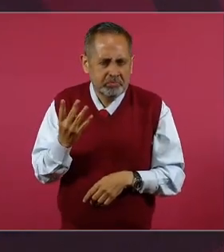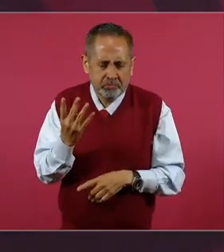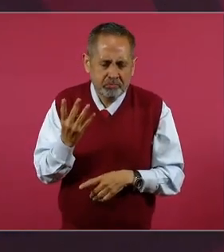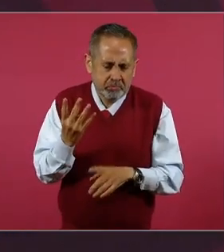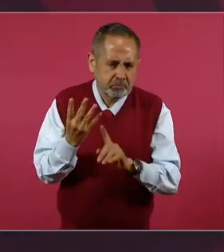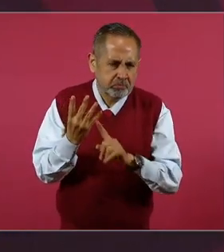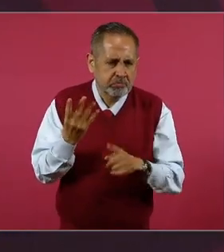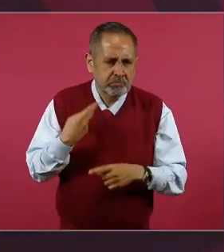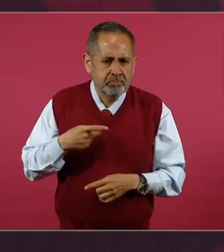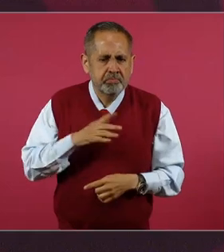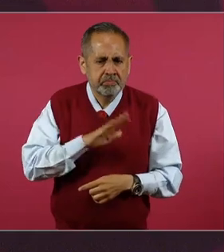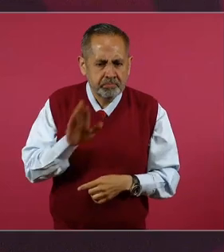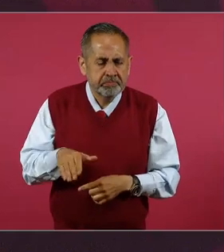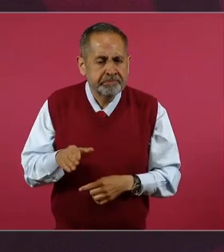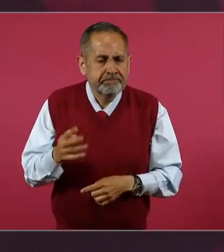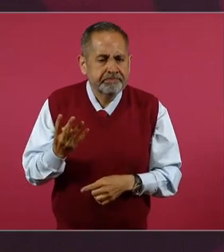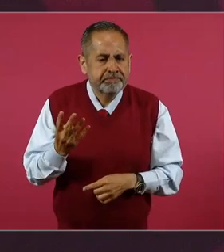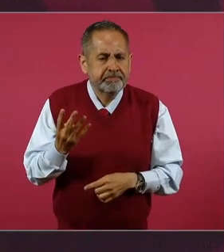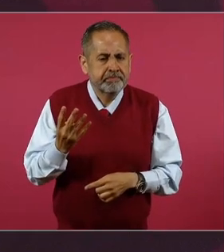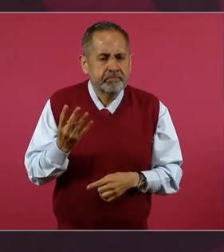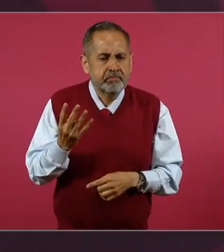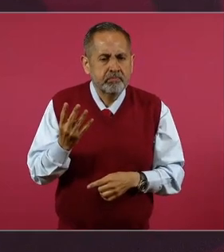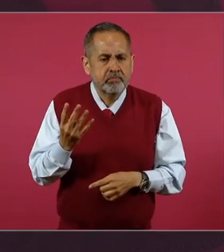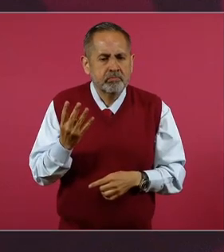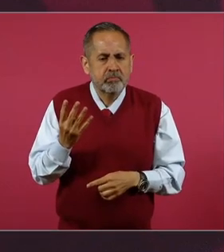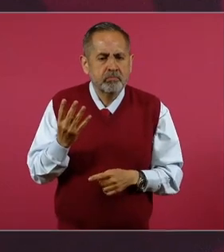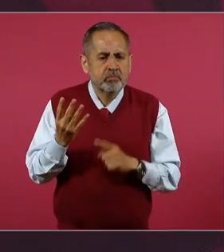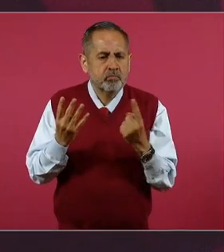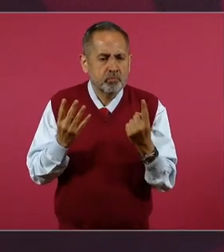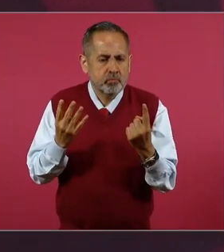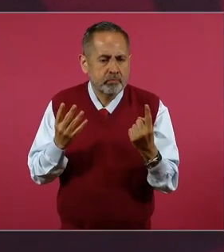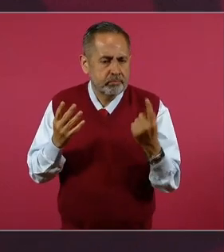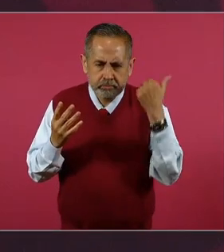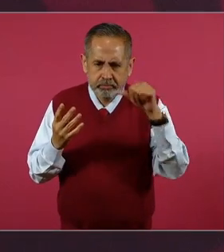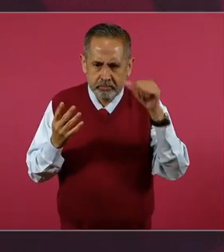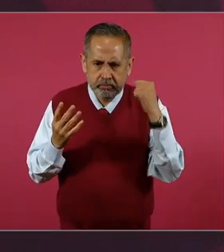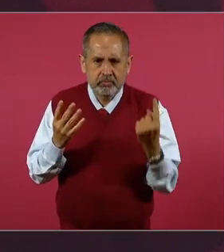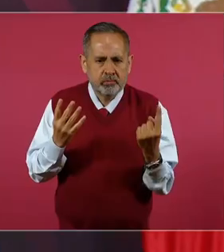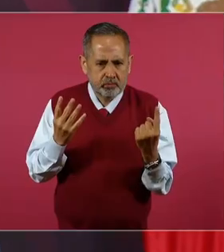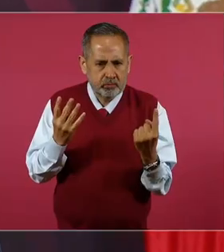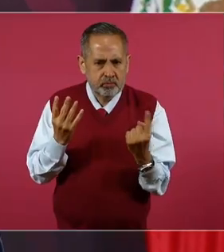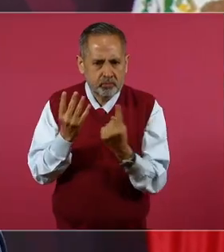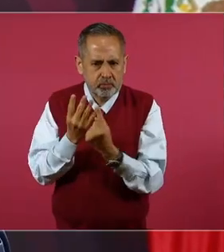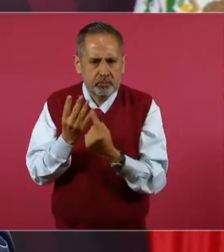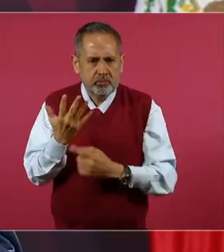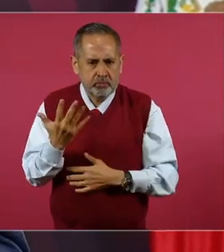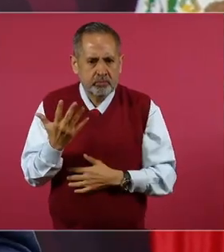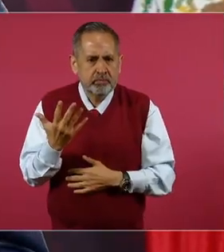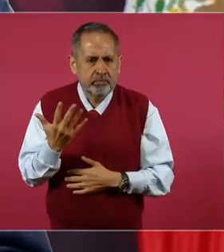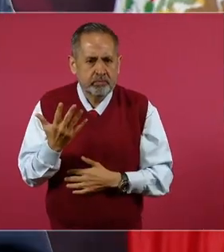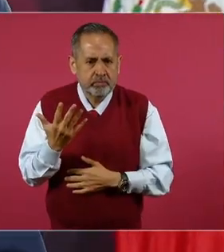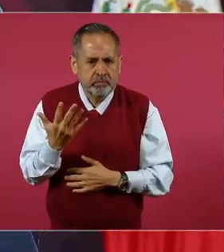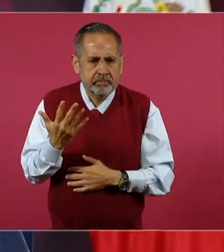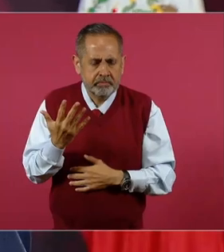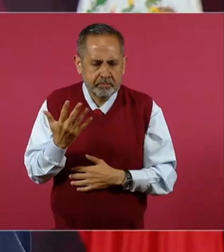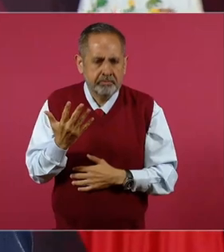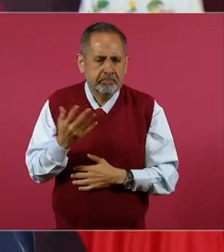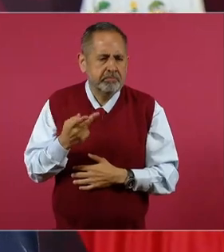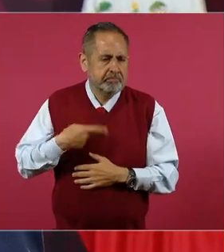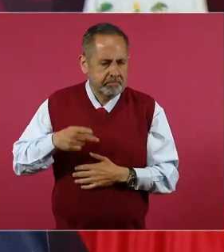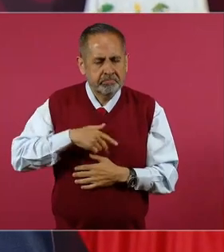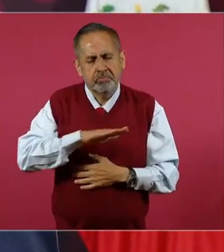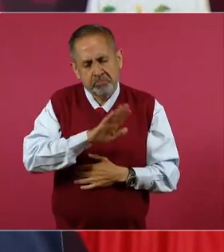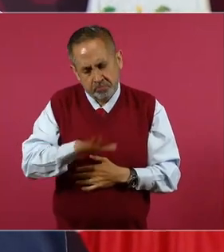4 personas, y uno en Acapulco, son 5 hasta ahora los